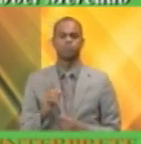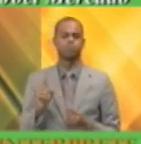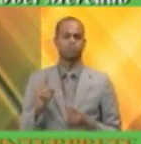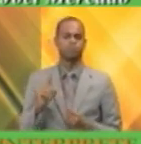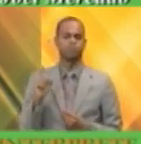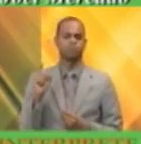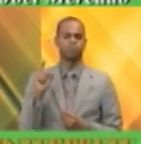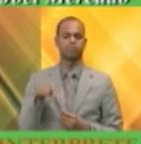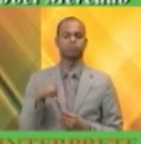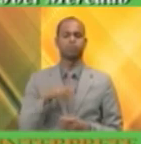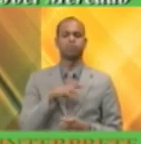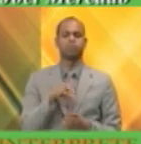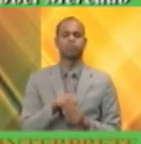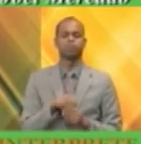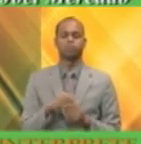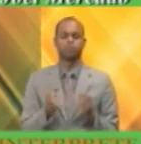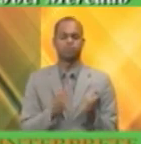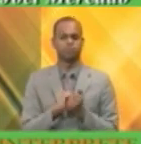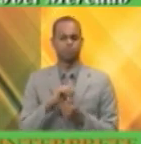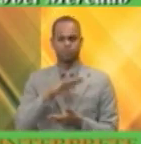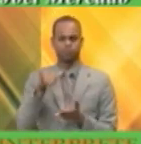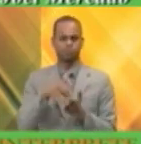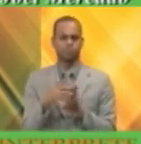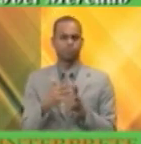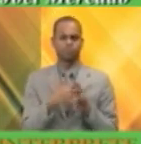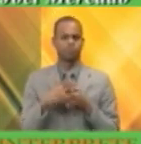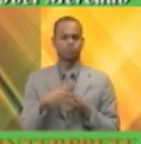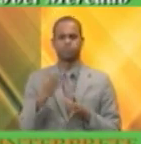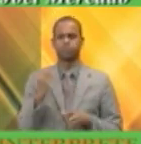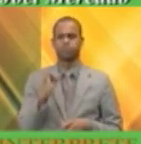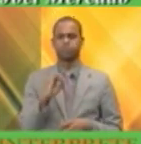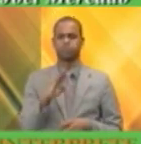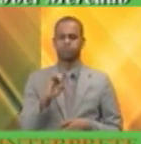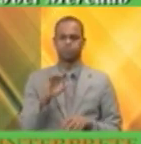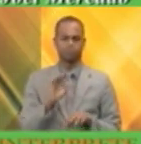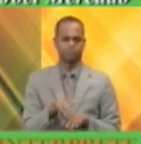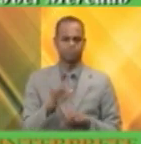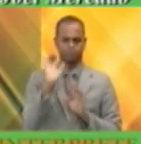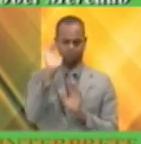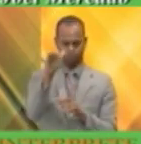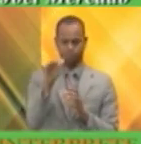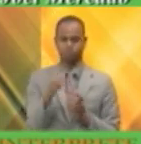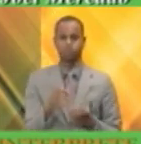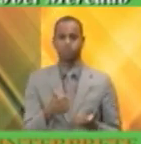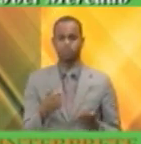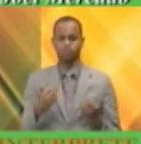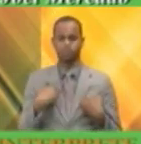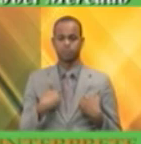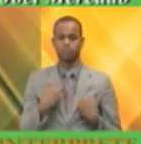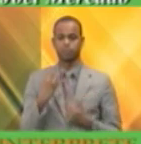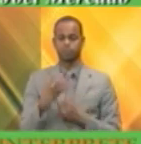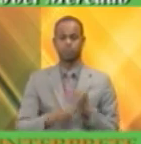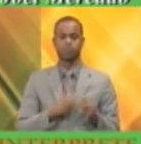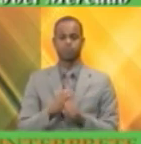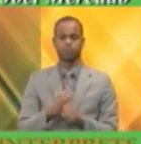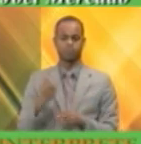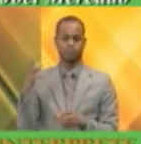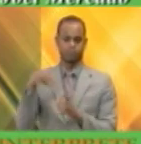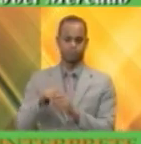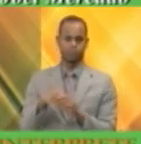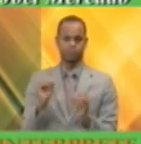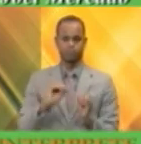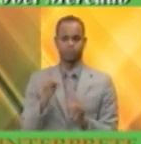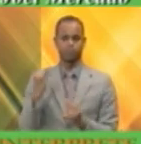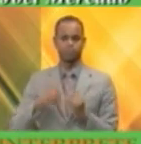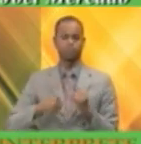que participar en el torneo centroamericano y del Caribe de baloncesto sobre silla de ruedas. Tenemos 4 años que no participamos. La